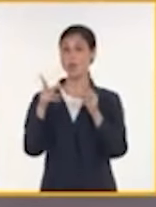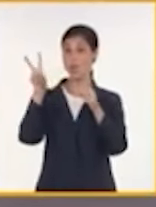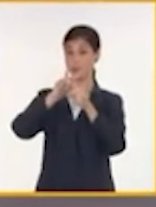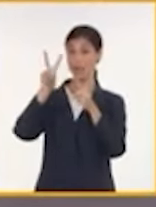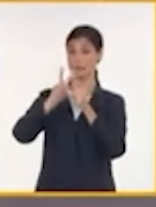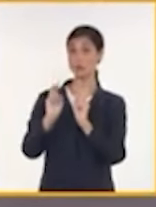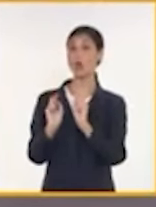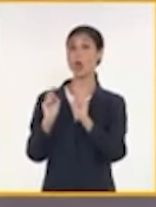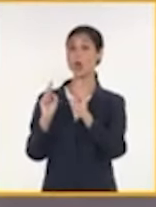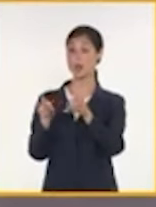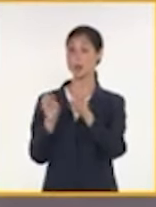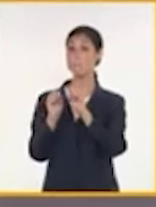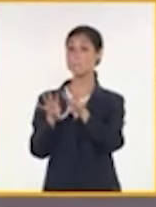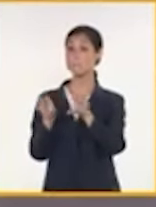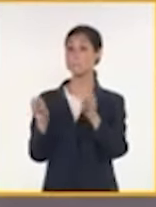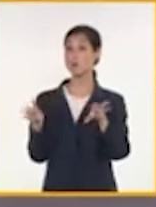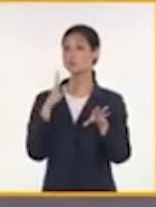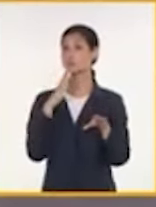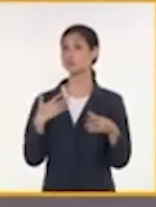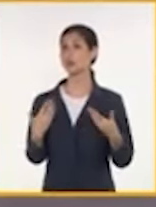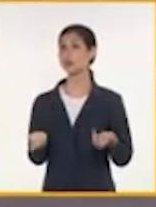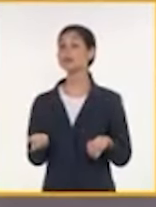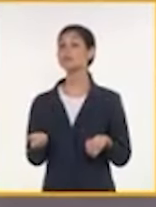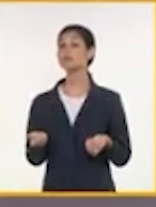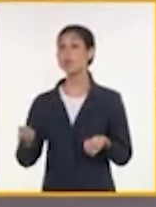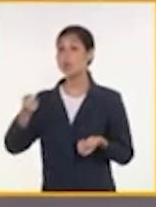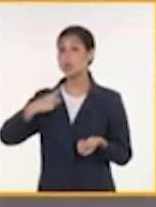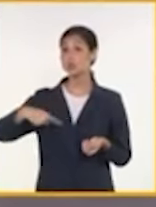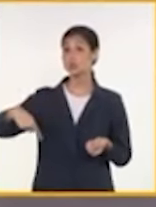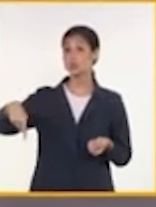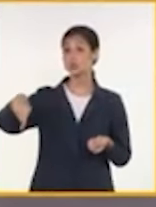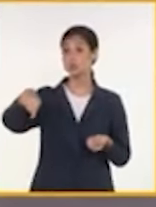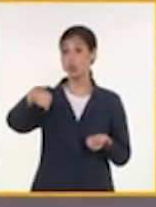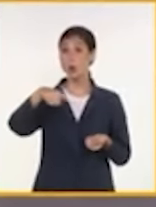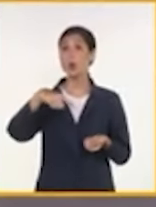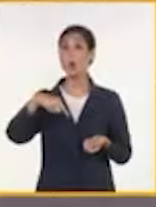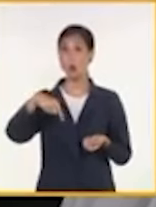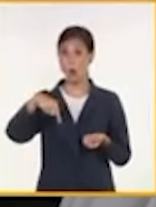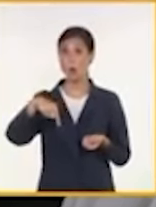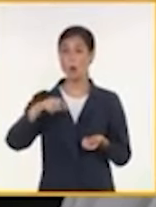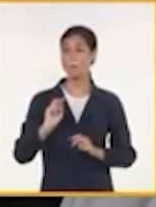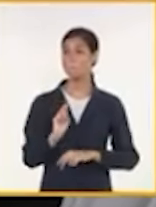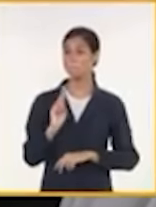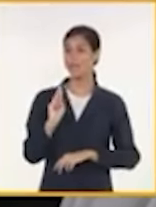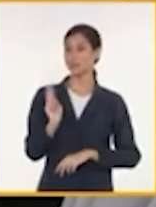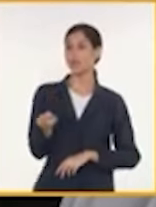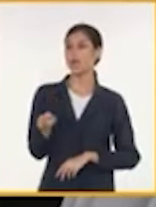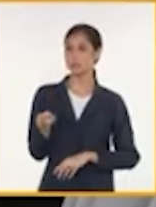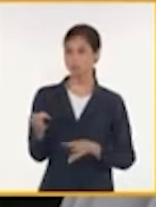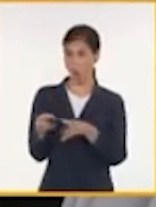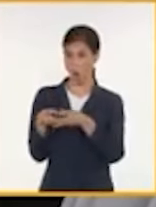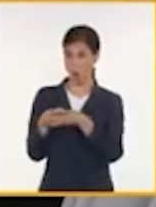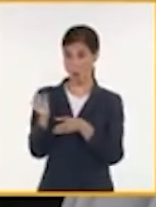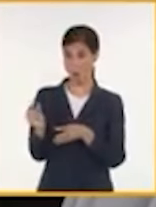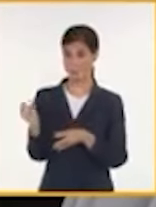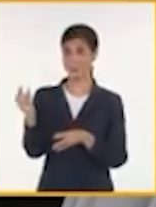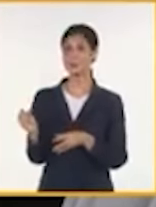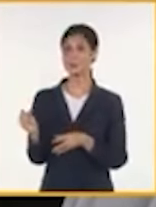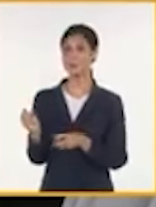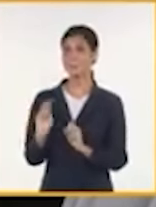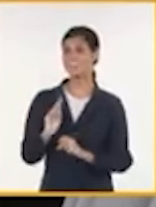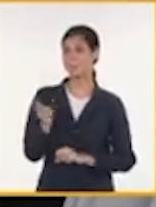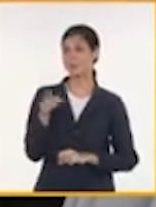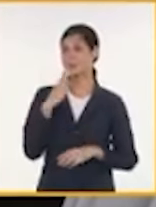decía era que tenían además la orientación de documentar todo eso y ponerlo en las propias redes sociales de lo que después vamos a hablar pero que que forma parte